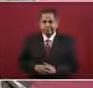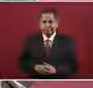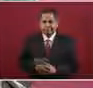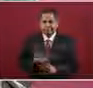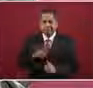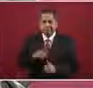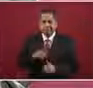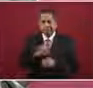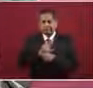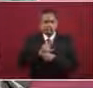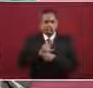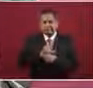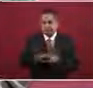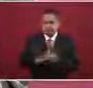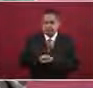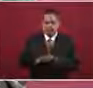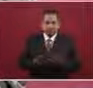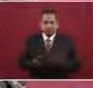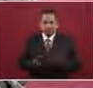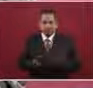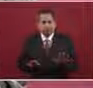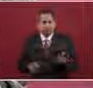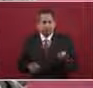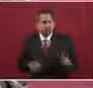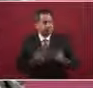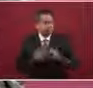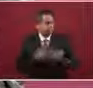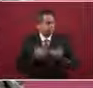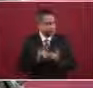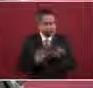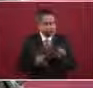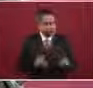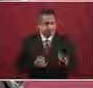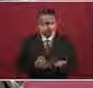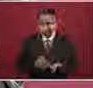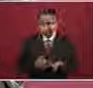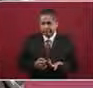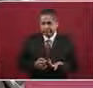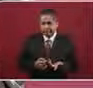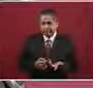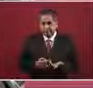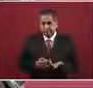era imposible sostener un sistema